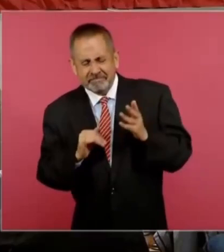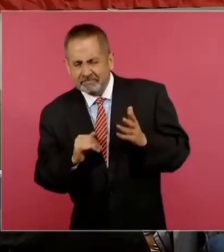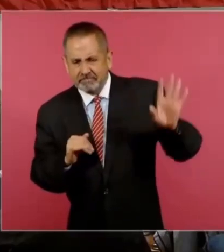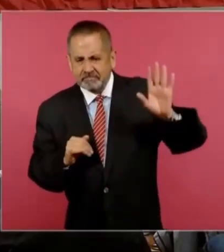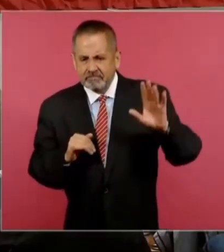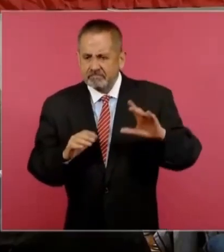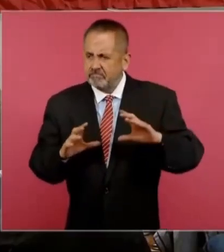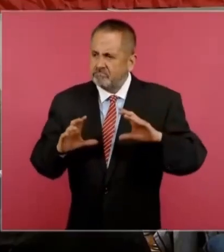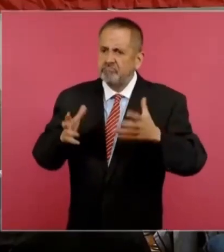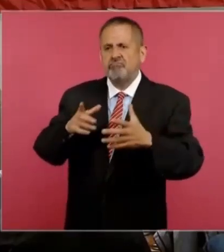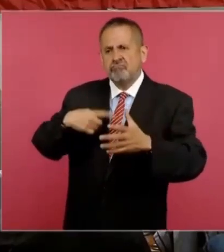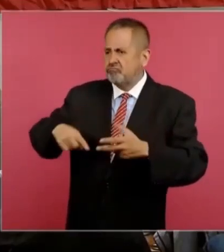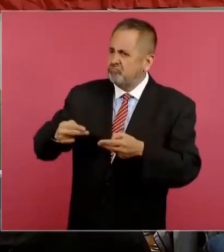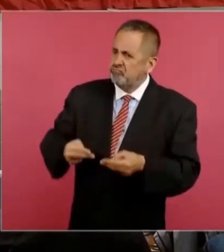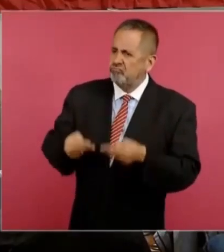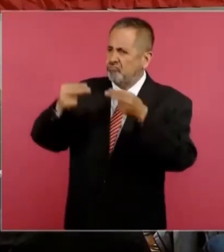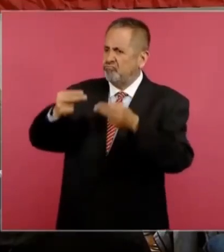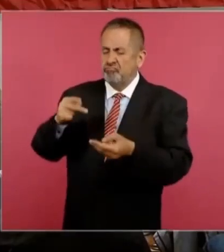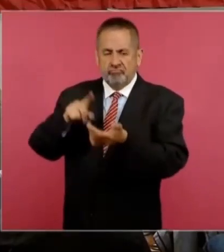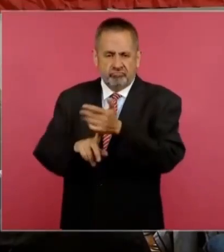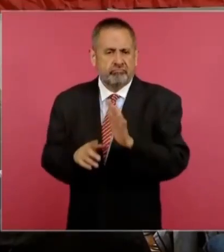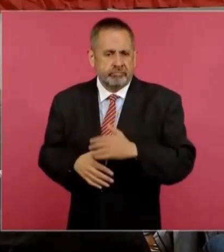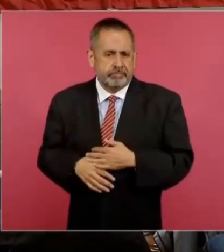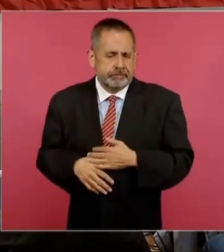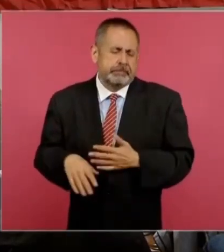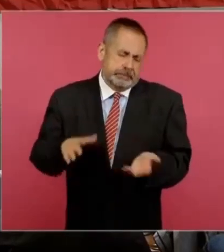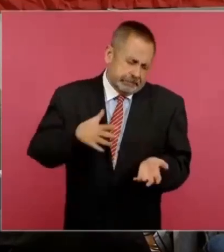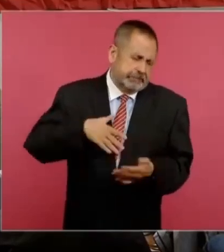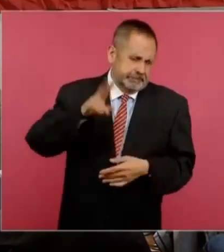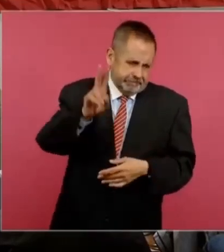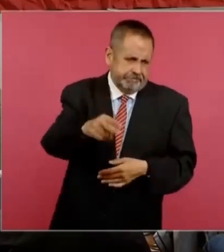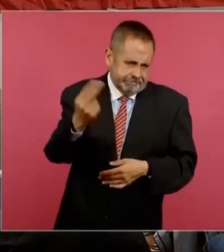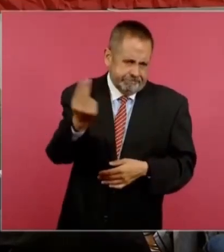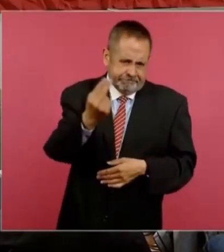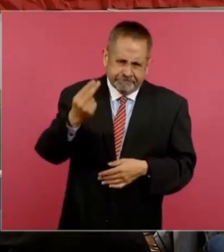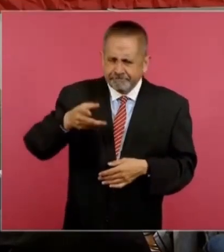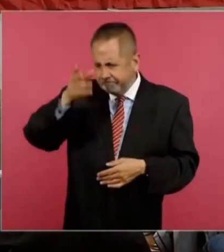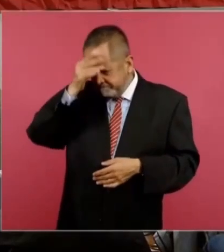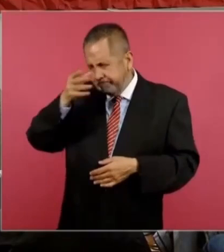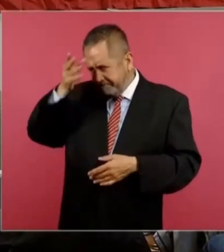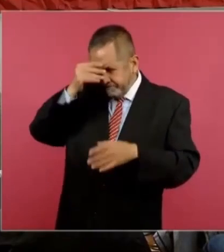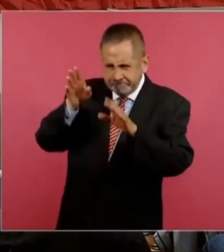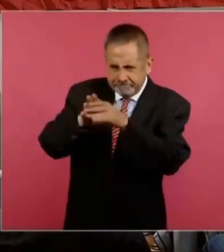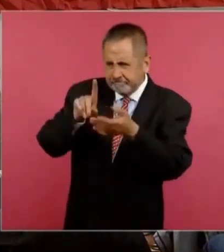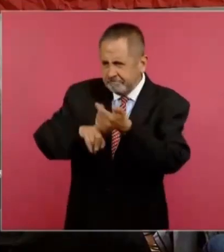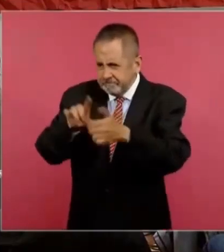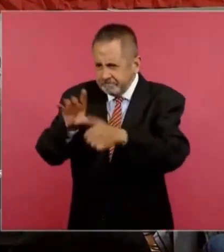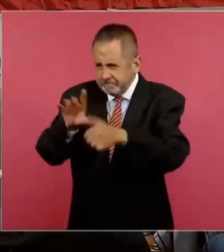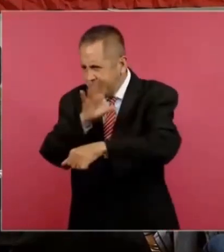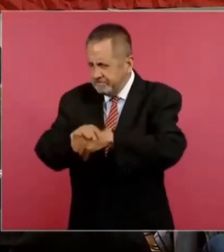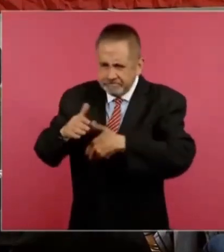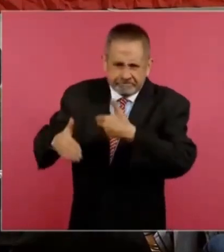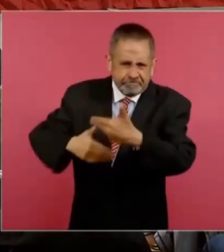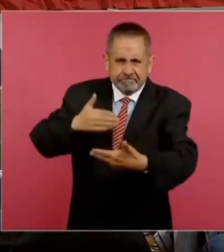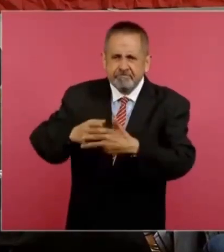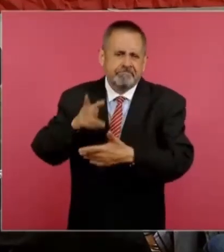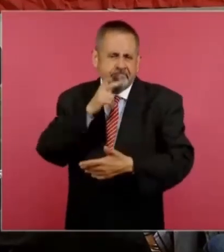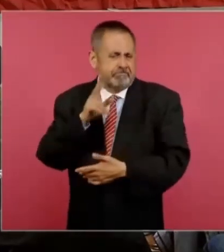que México no requiere de la capacidad tecnológica en materia eléctrica y